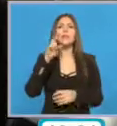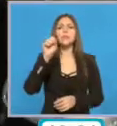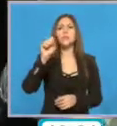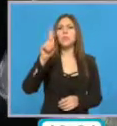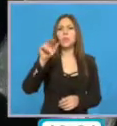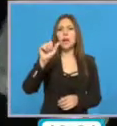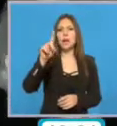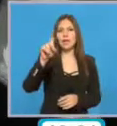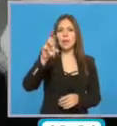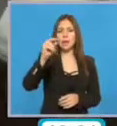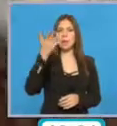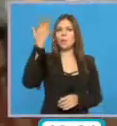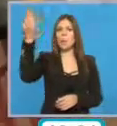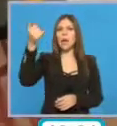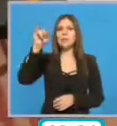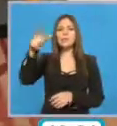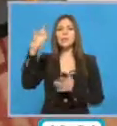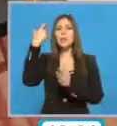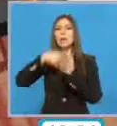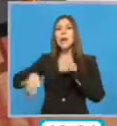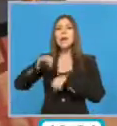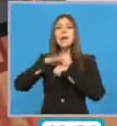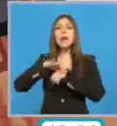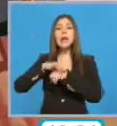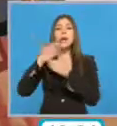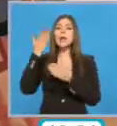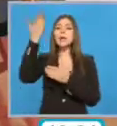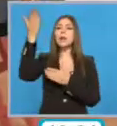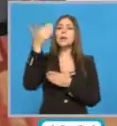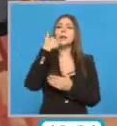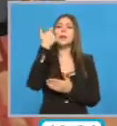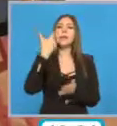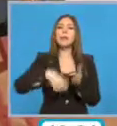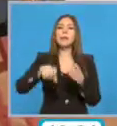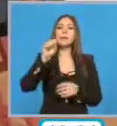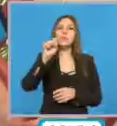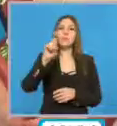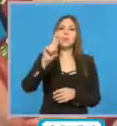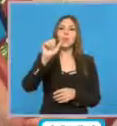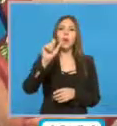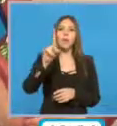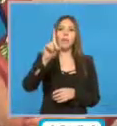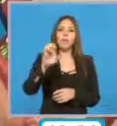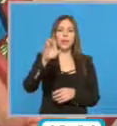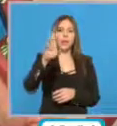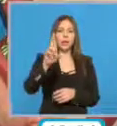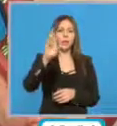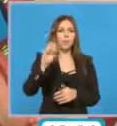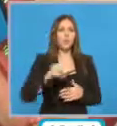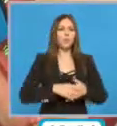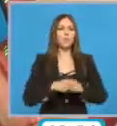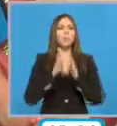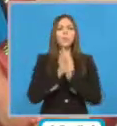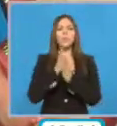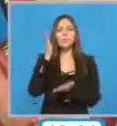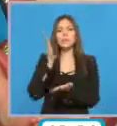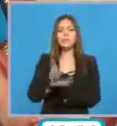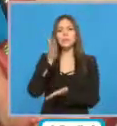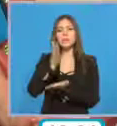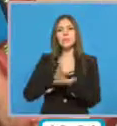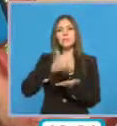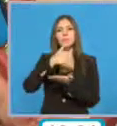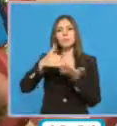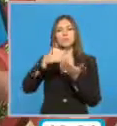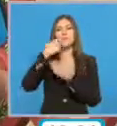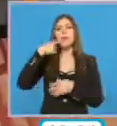así en la carnicería. Así es, vamos lo primero, suadero, vamos a la carnicería, pedimos que nos den suadero, de preferencia que se los den picadito para que sea